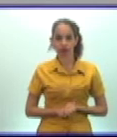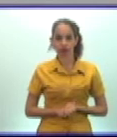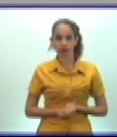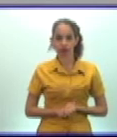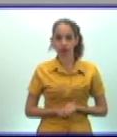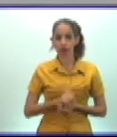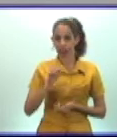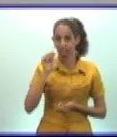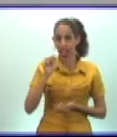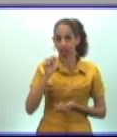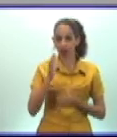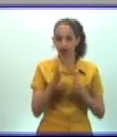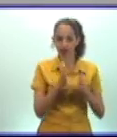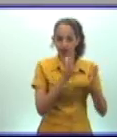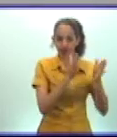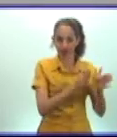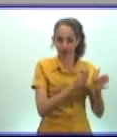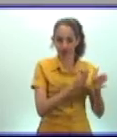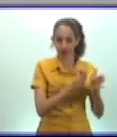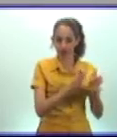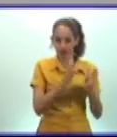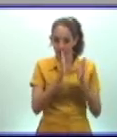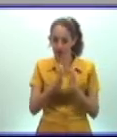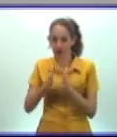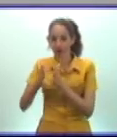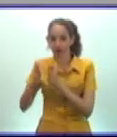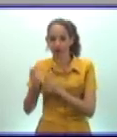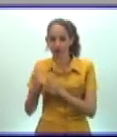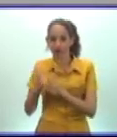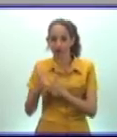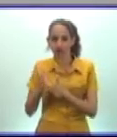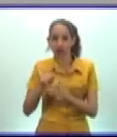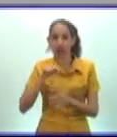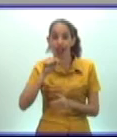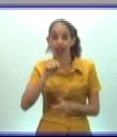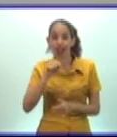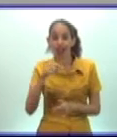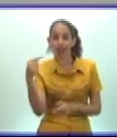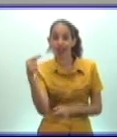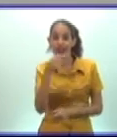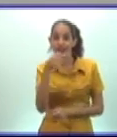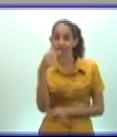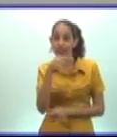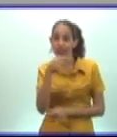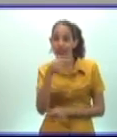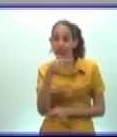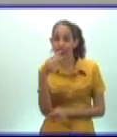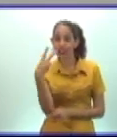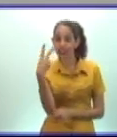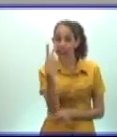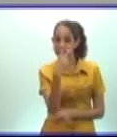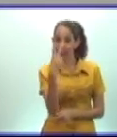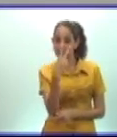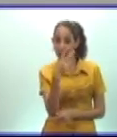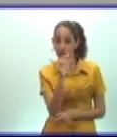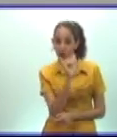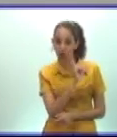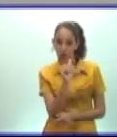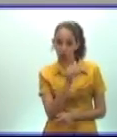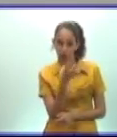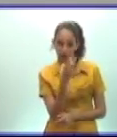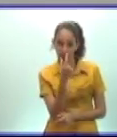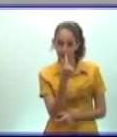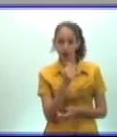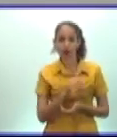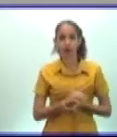los componentes del numerador en una sustracción de dos fracciones de igual denominador.